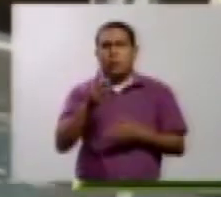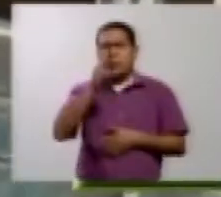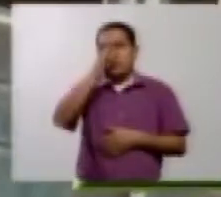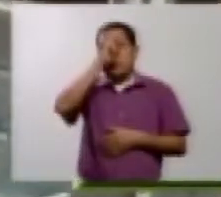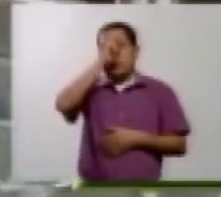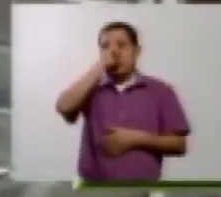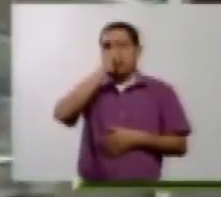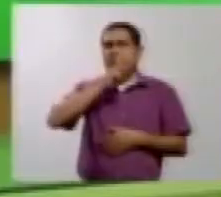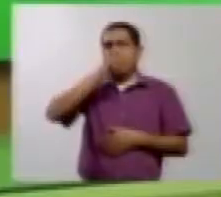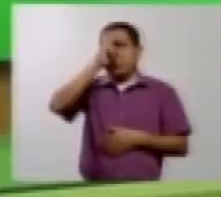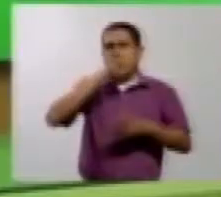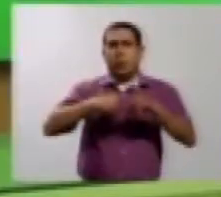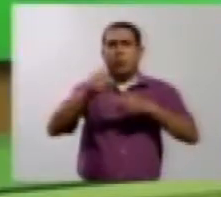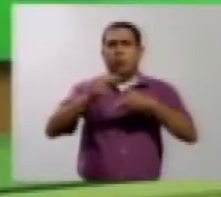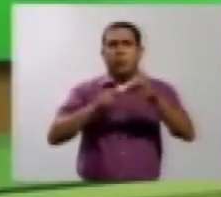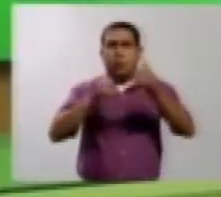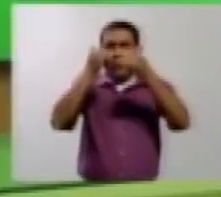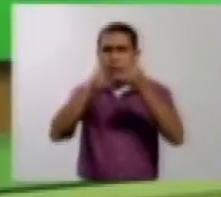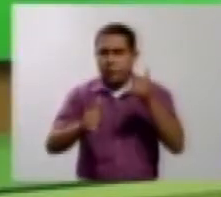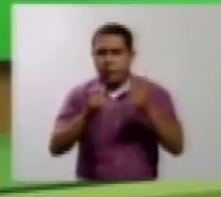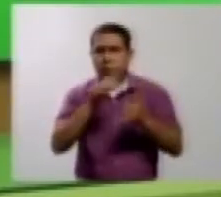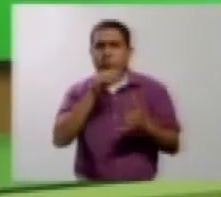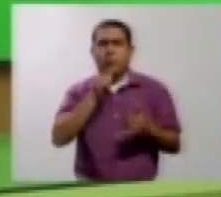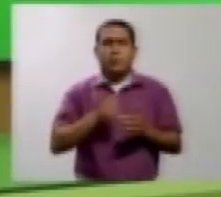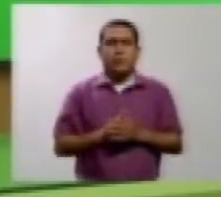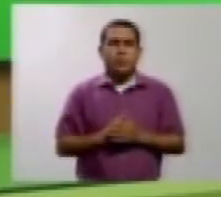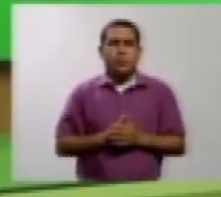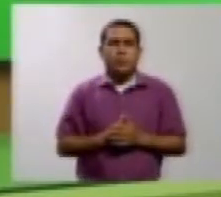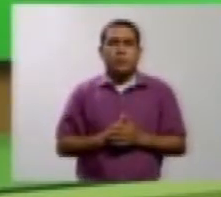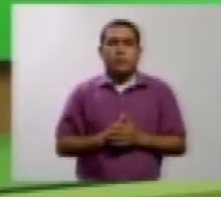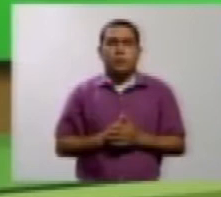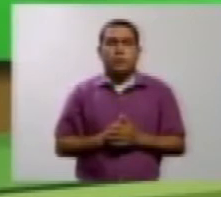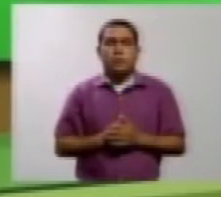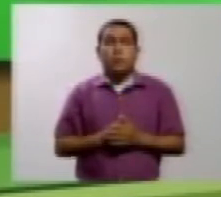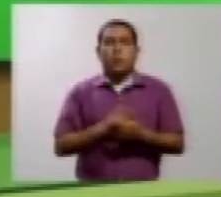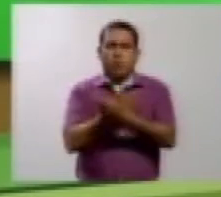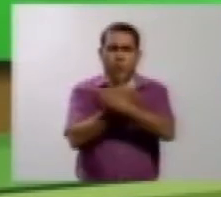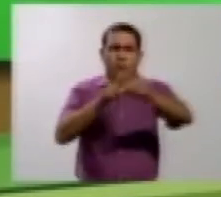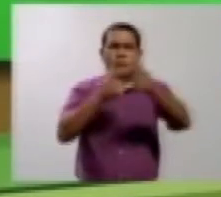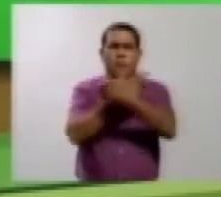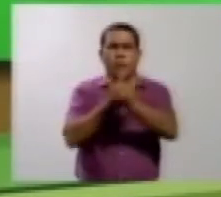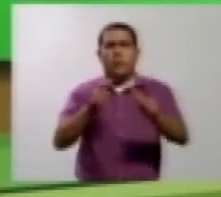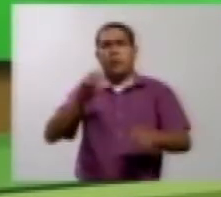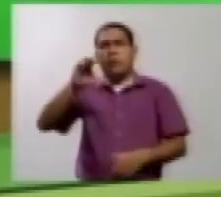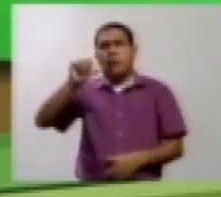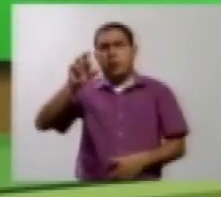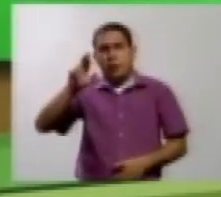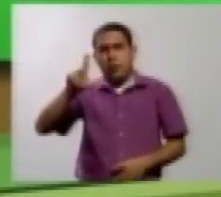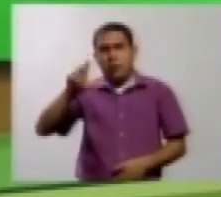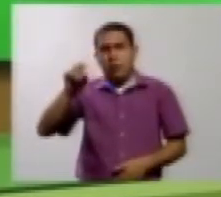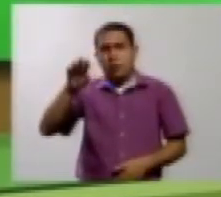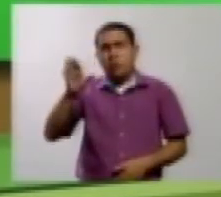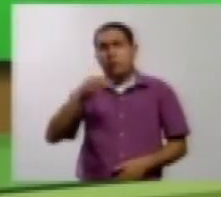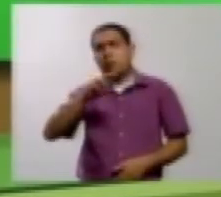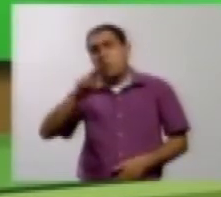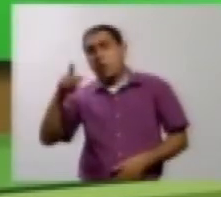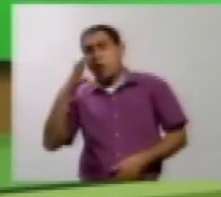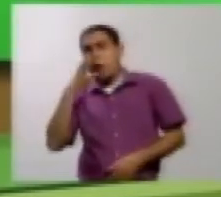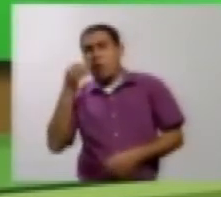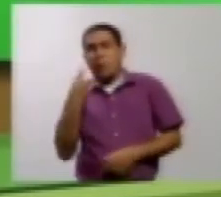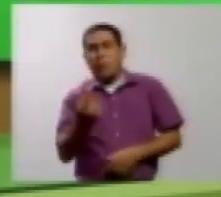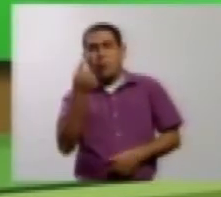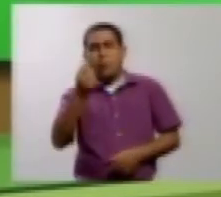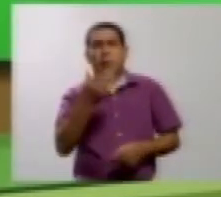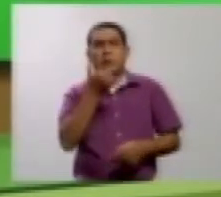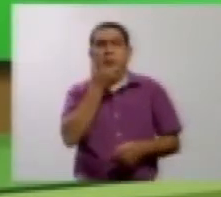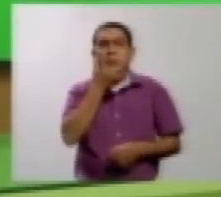blanco. En medio de arengas pidiendo libertad a Carlos Caicedo y Rafael Martínez, dirigentes y líderes comunales